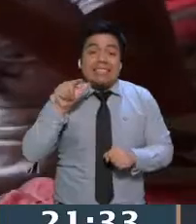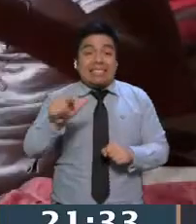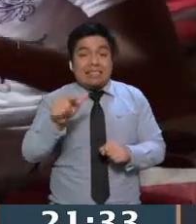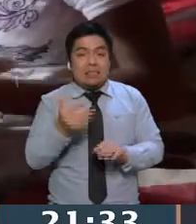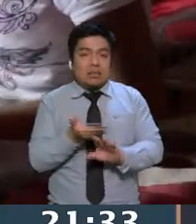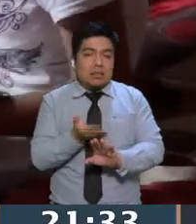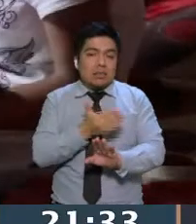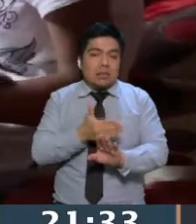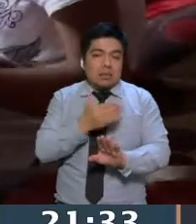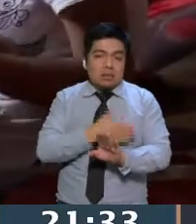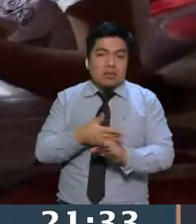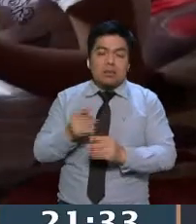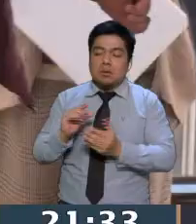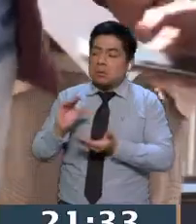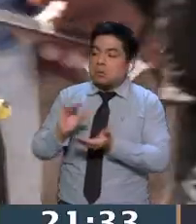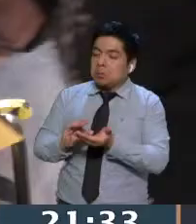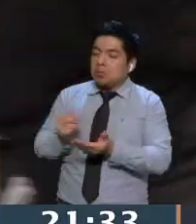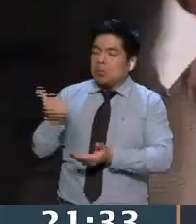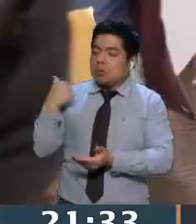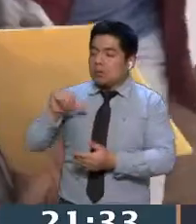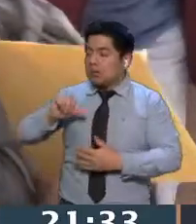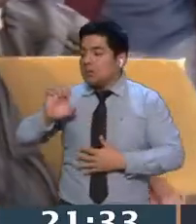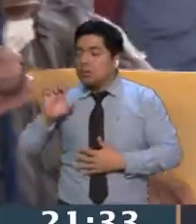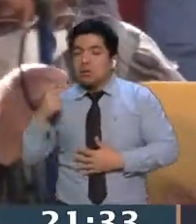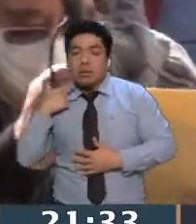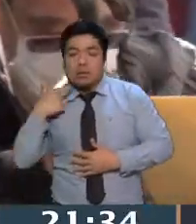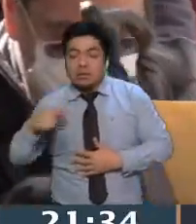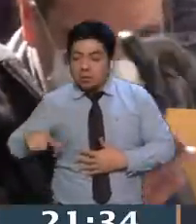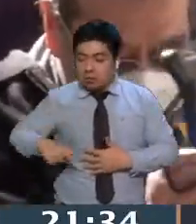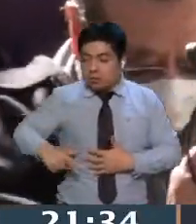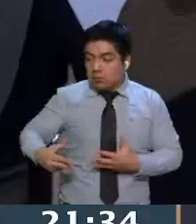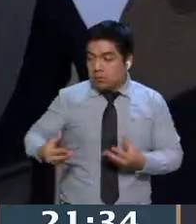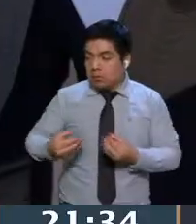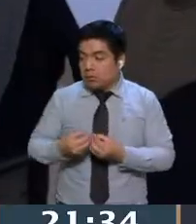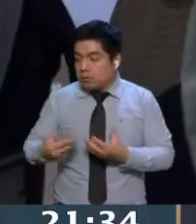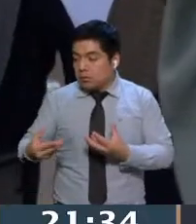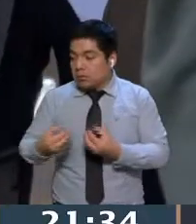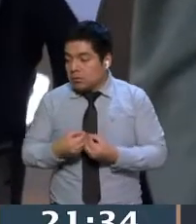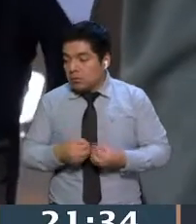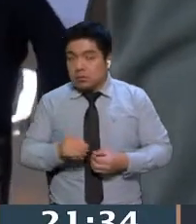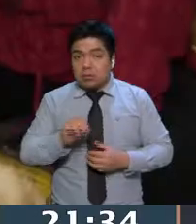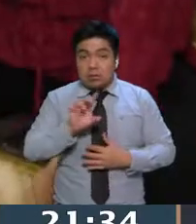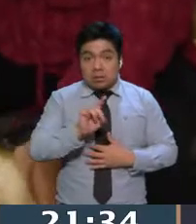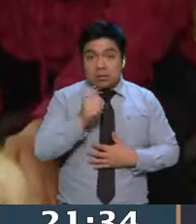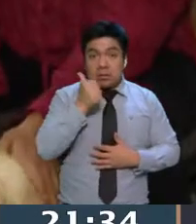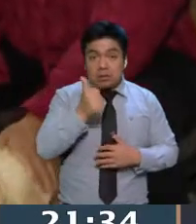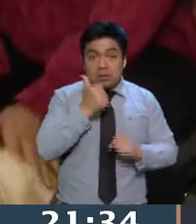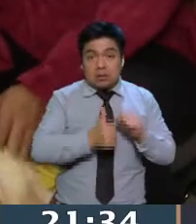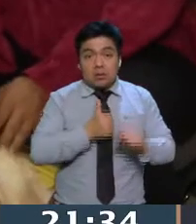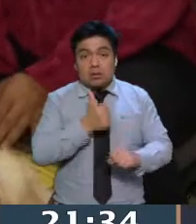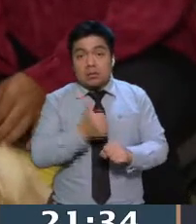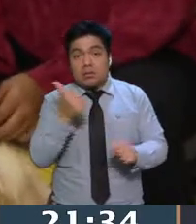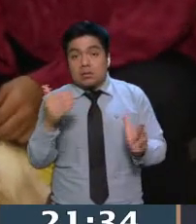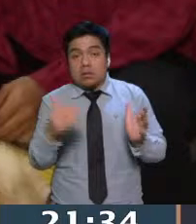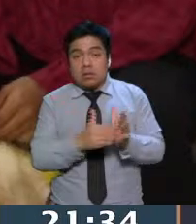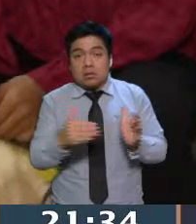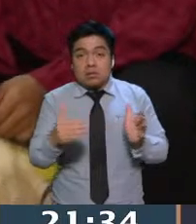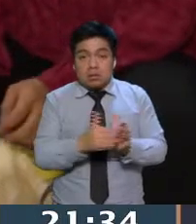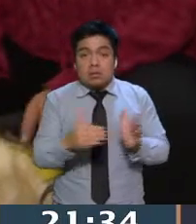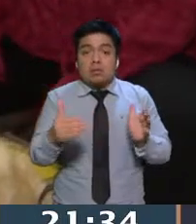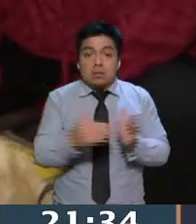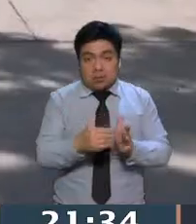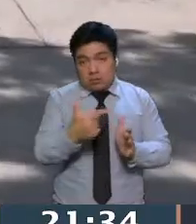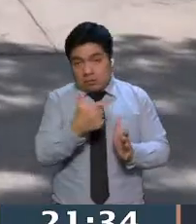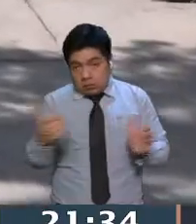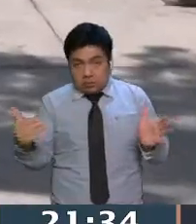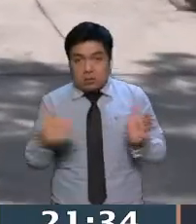de lo destinado por gobiernos anteriores, que en conjunto otorgaron en 36 años 6.700 millones de